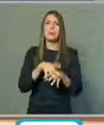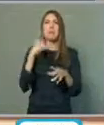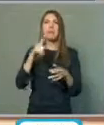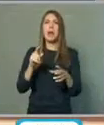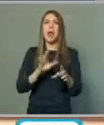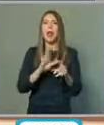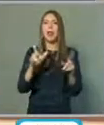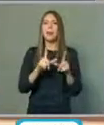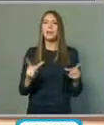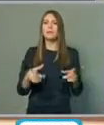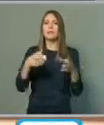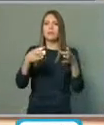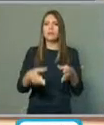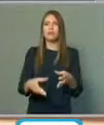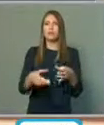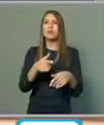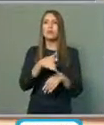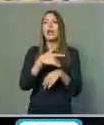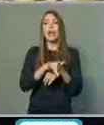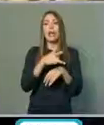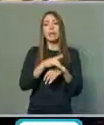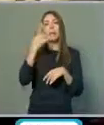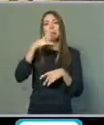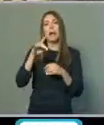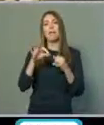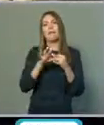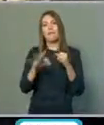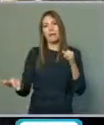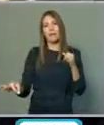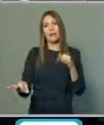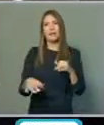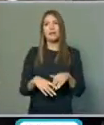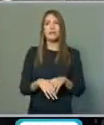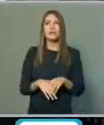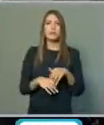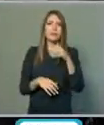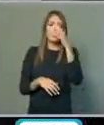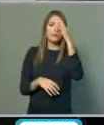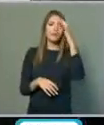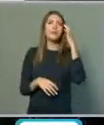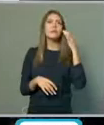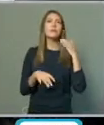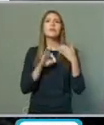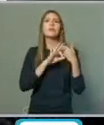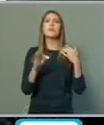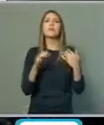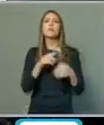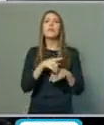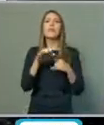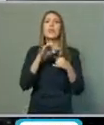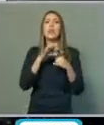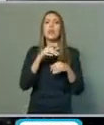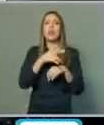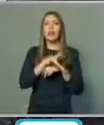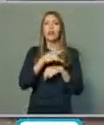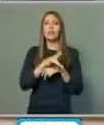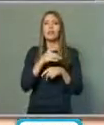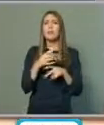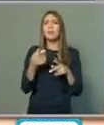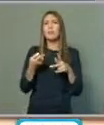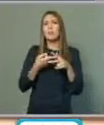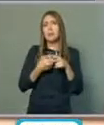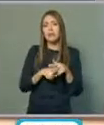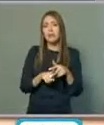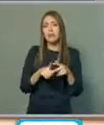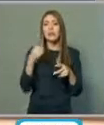ves, Andrés? Bien, y el queso es para el final, ¿no? El final, sí, totalmente al final. El parmesano, podemos agregarlo al principio. Hay que tener mucho cuidado